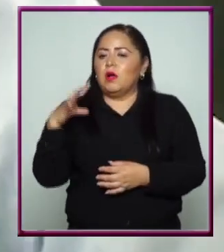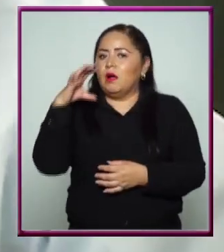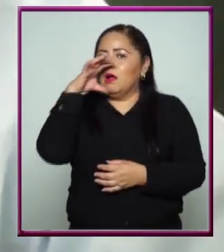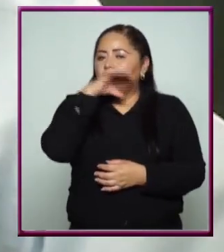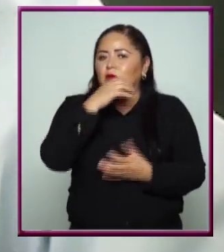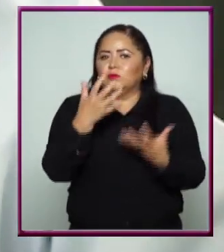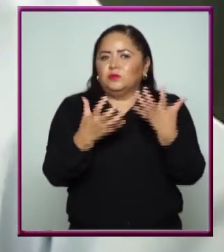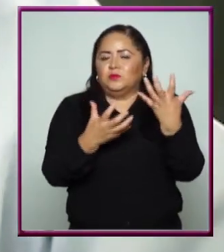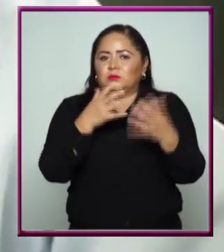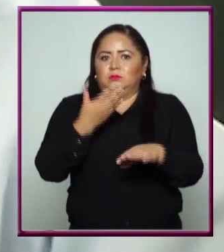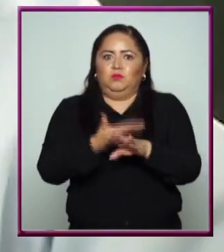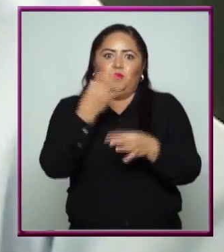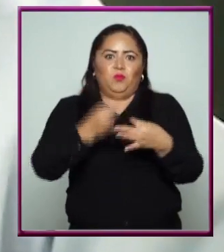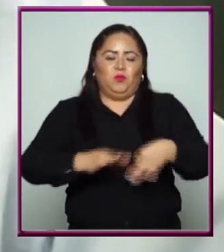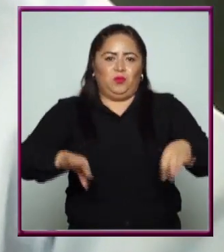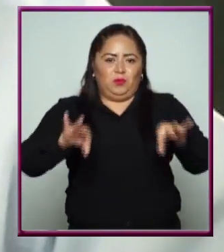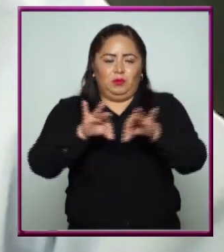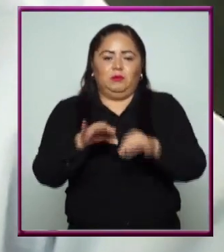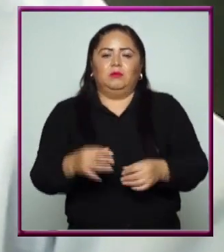calentamiento muy importante.